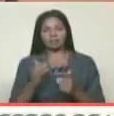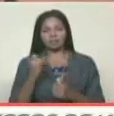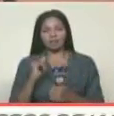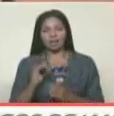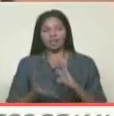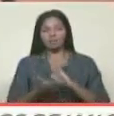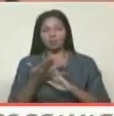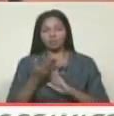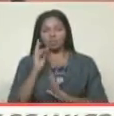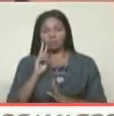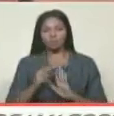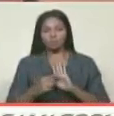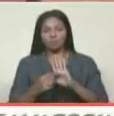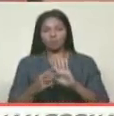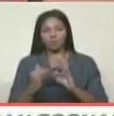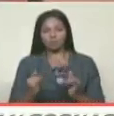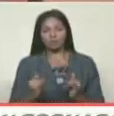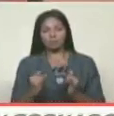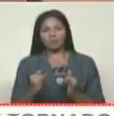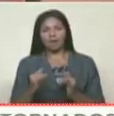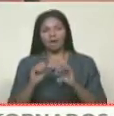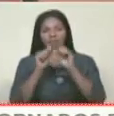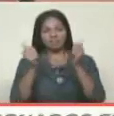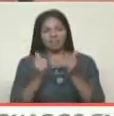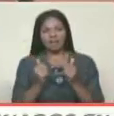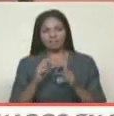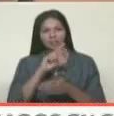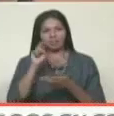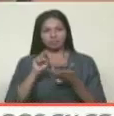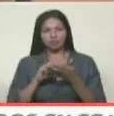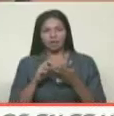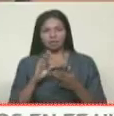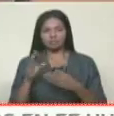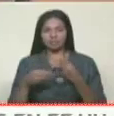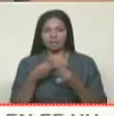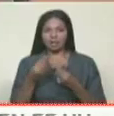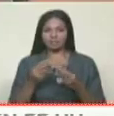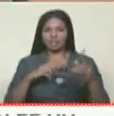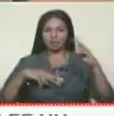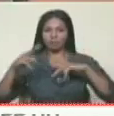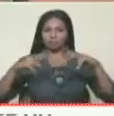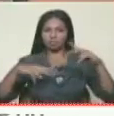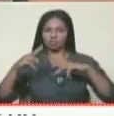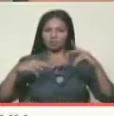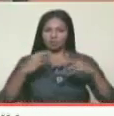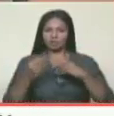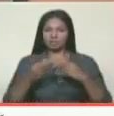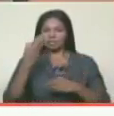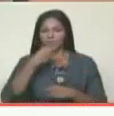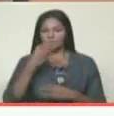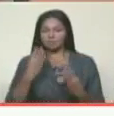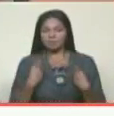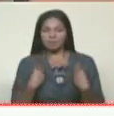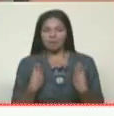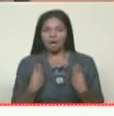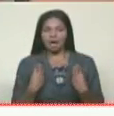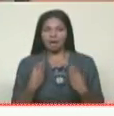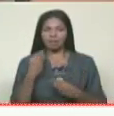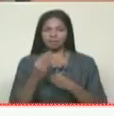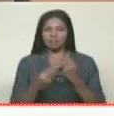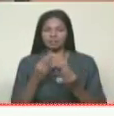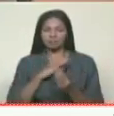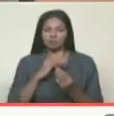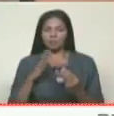importante destacar que específicamente en la Galería de Arte Nacional se lleva a cabo esta exposición denominada Fruto Vivas Inédito, donde